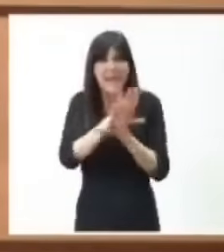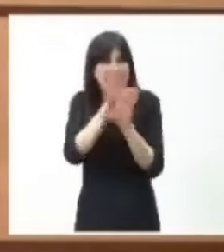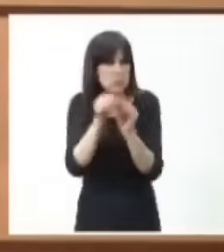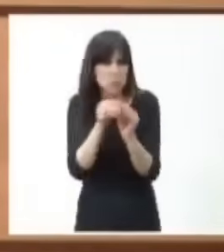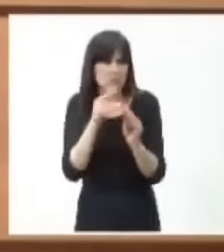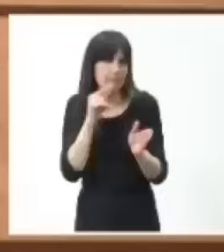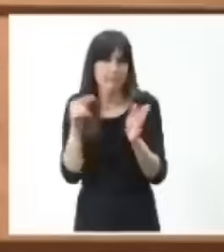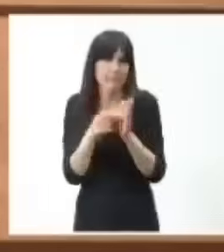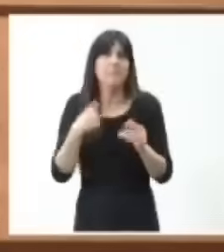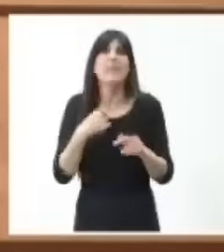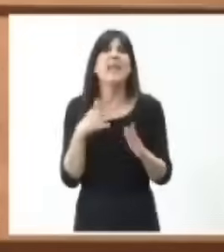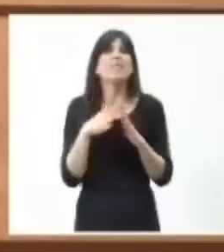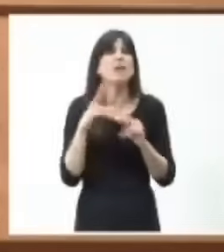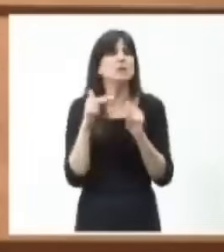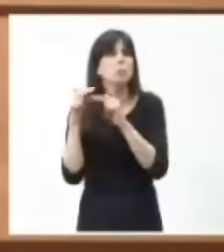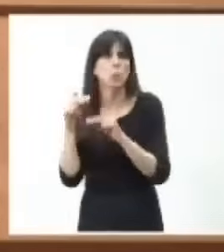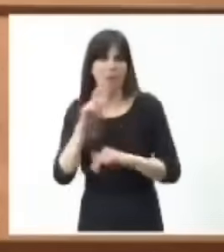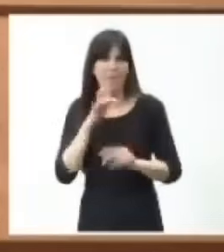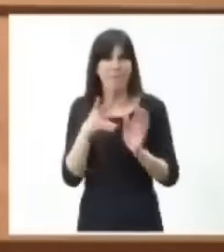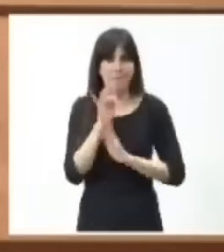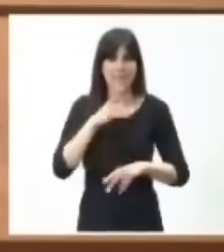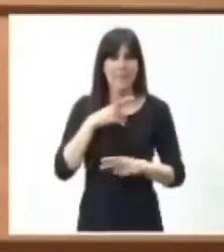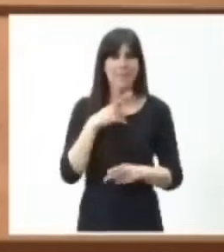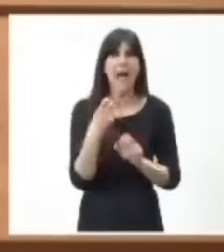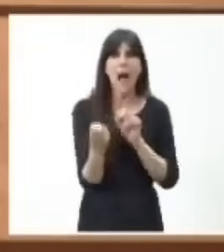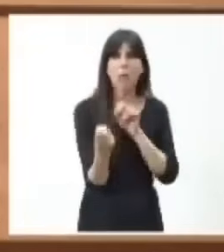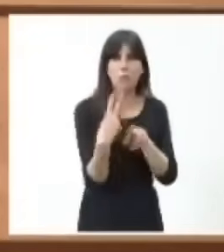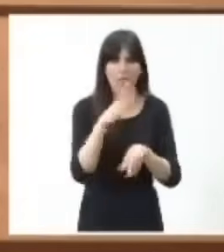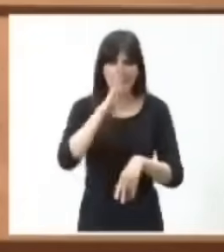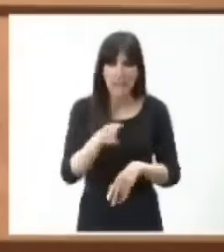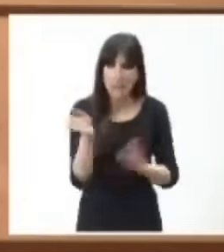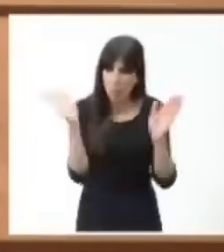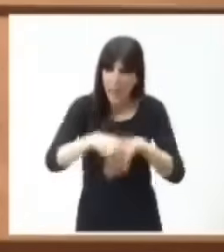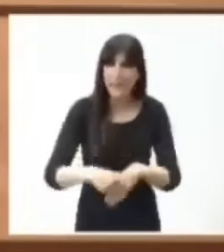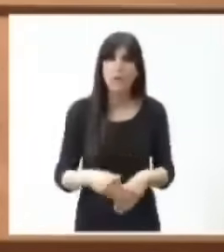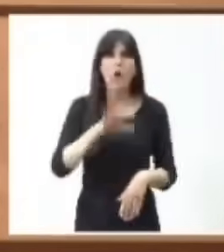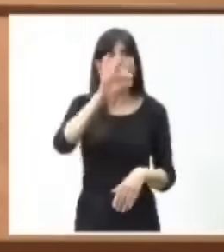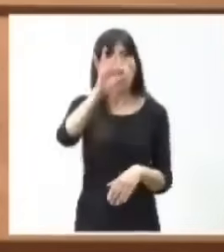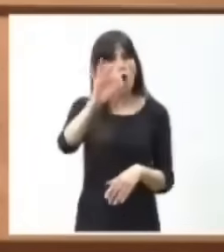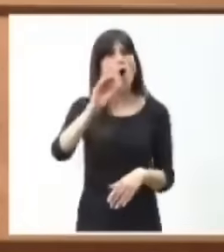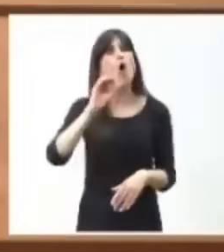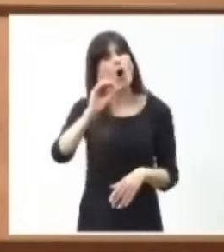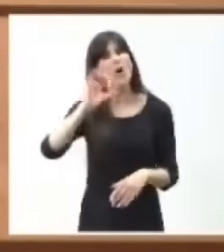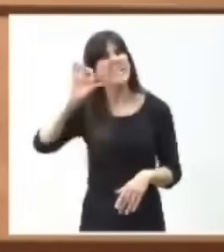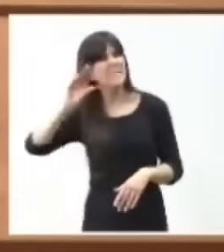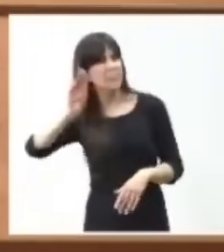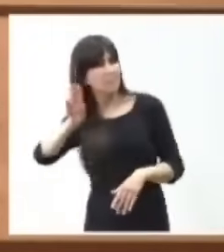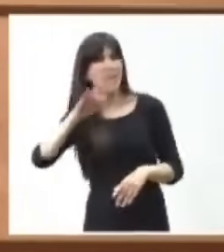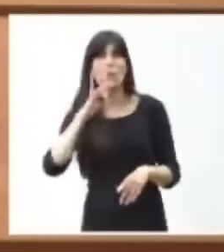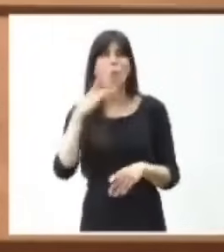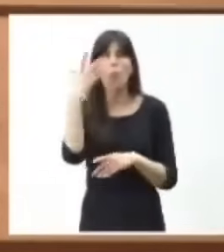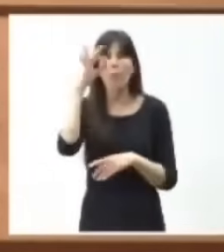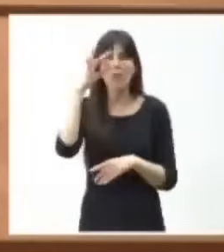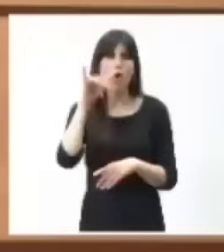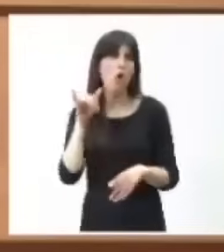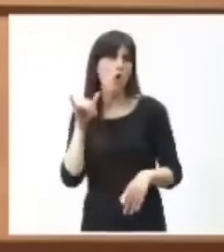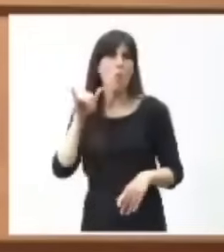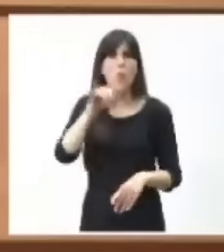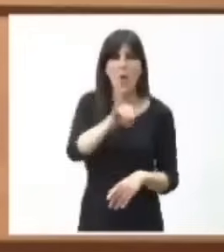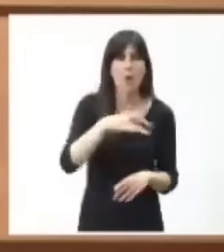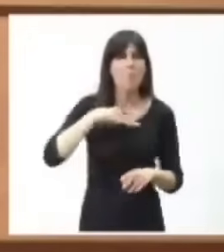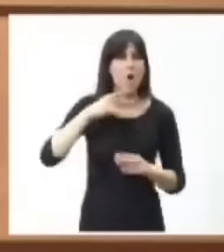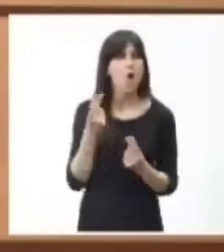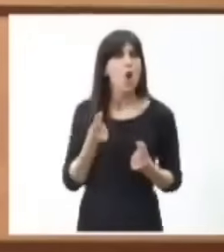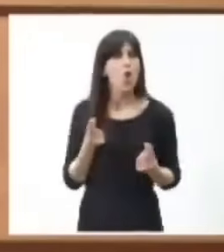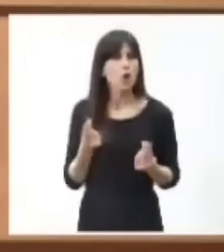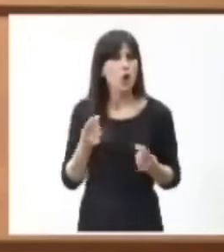de infraestructuras. No tenemos ninguna autovía directa, no tenemos OSP en el único vuelo que tenemos de Logroño a Madrid y tenemos